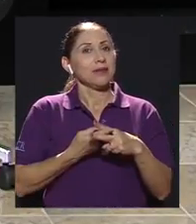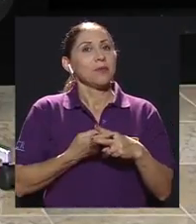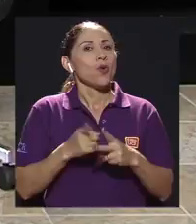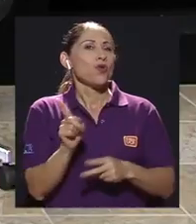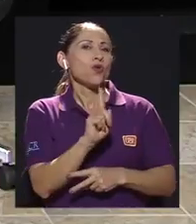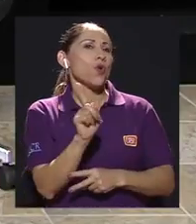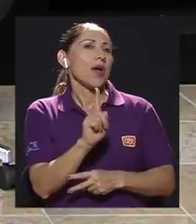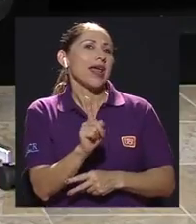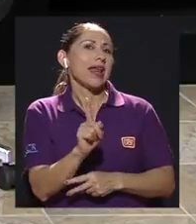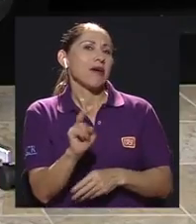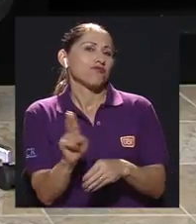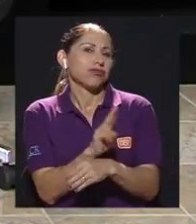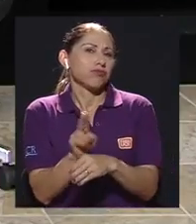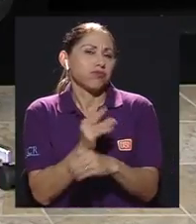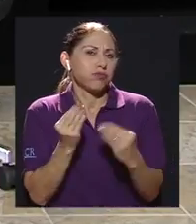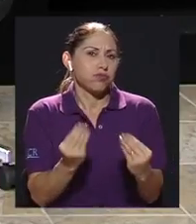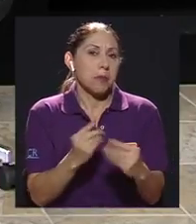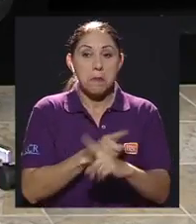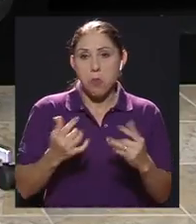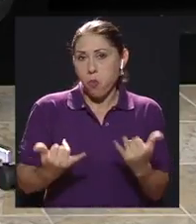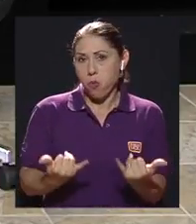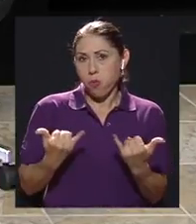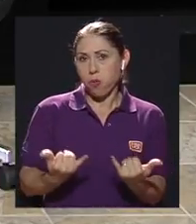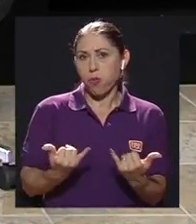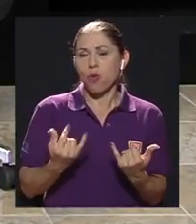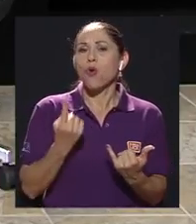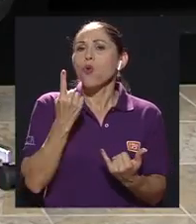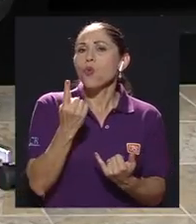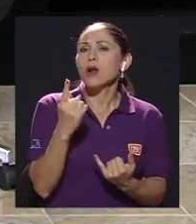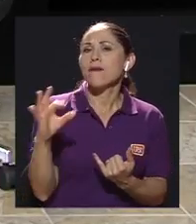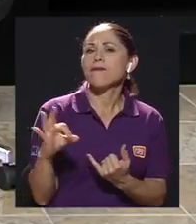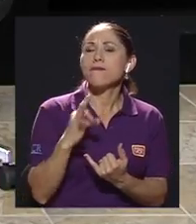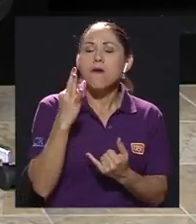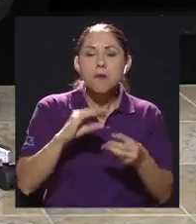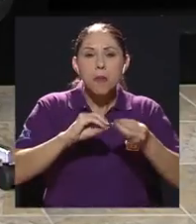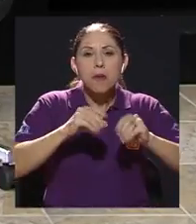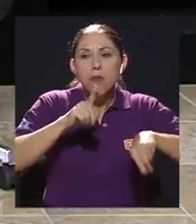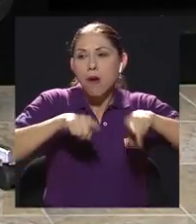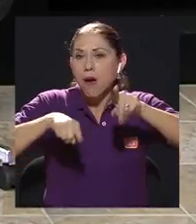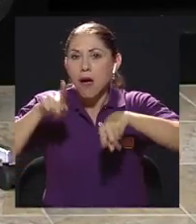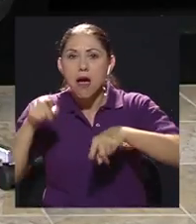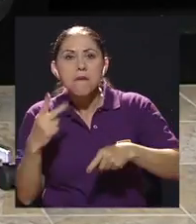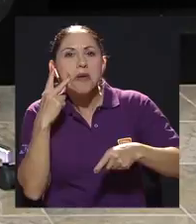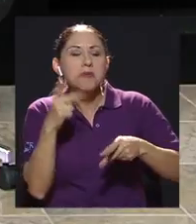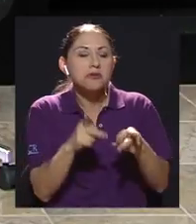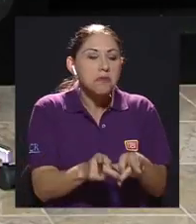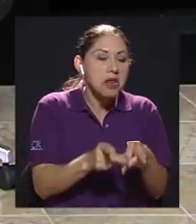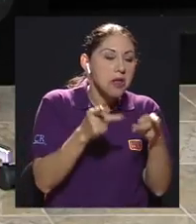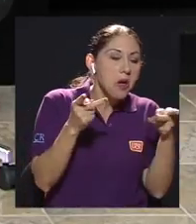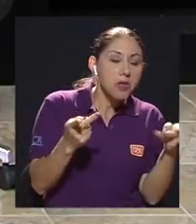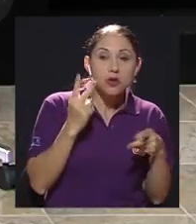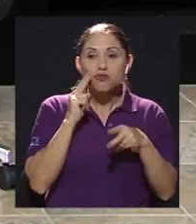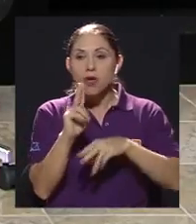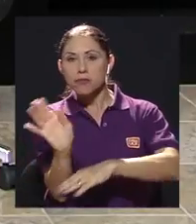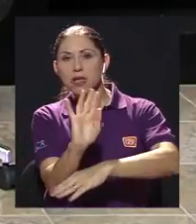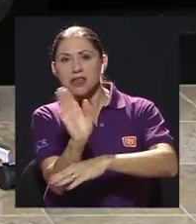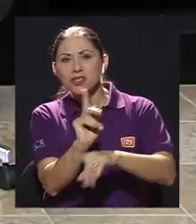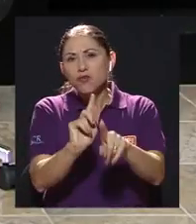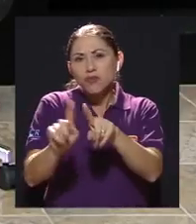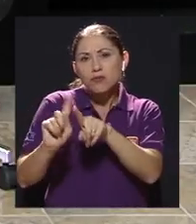herramienta más empleada. Hoy en día es una herramienta que constantemente lo vemos en los periódicos, en la televisión,